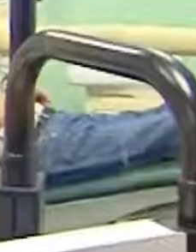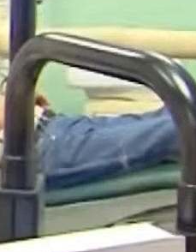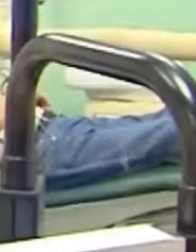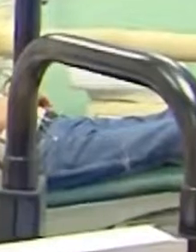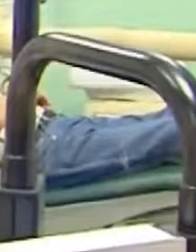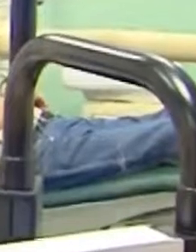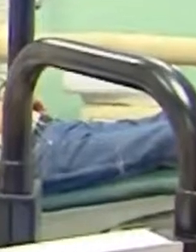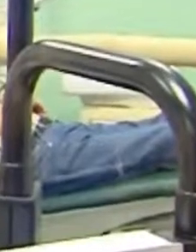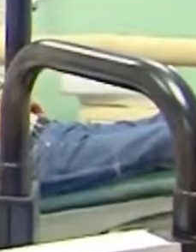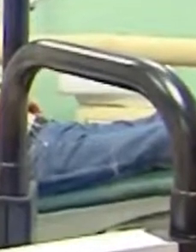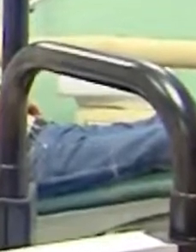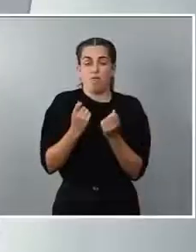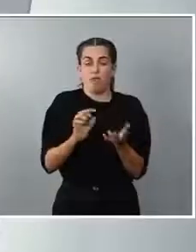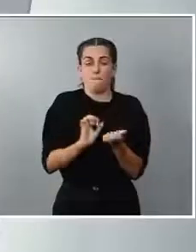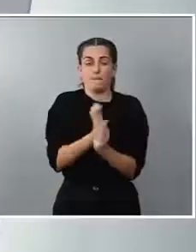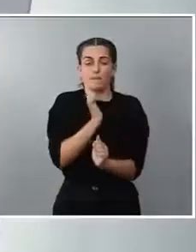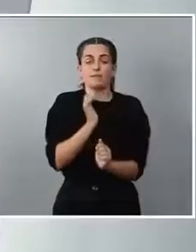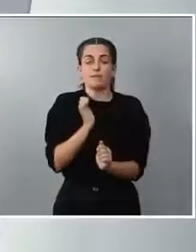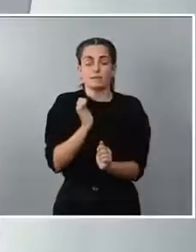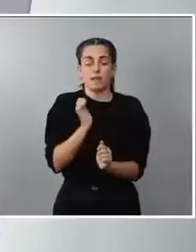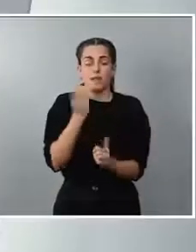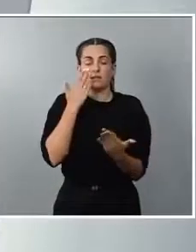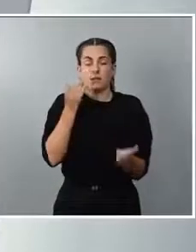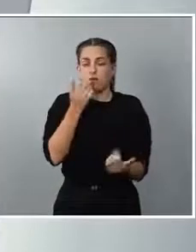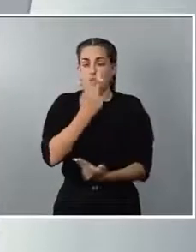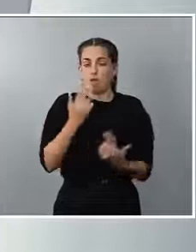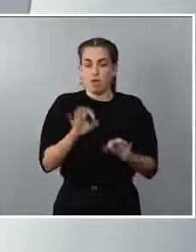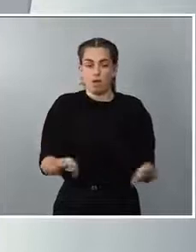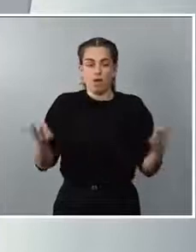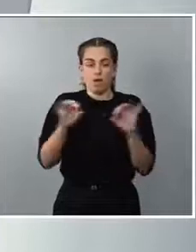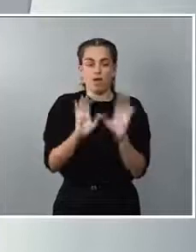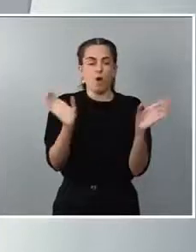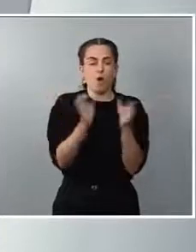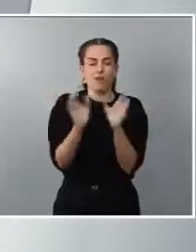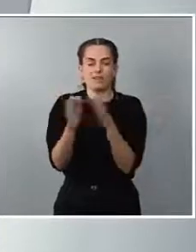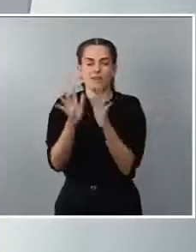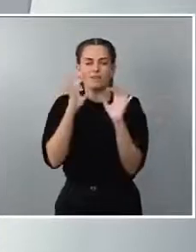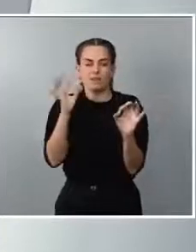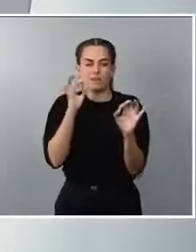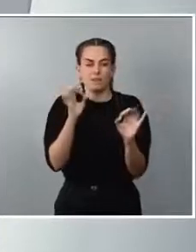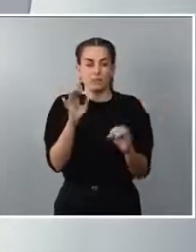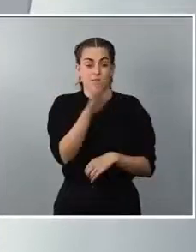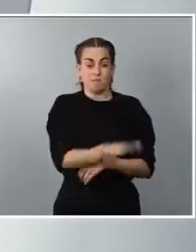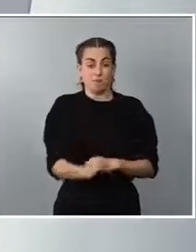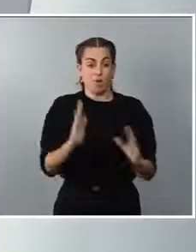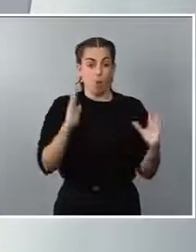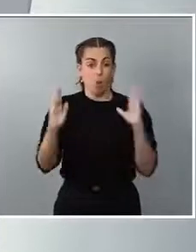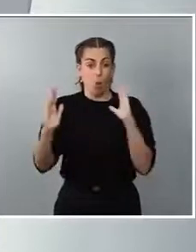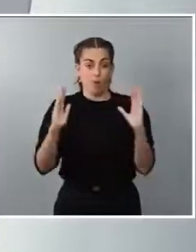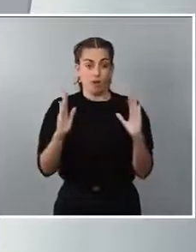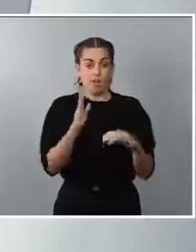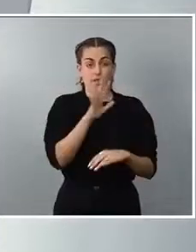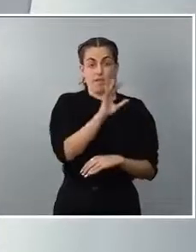independientemente de la comunidad en la que vivan. A colectivos determinados. Infanto-juvenil, dos tramos, 0-5,